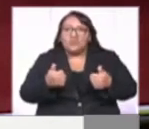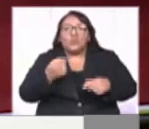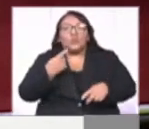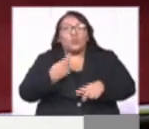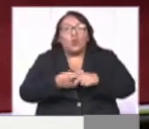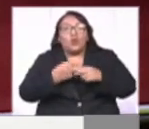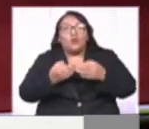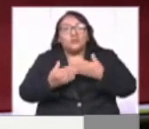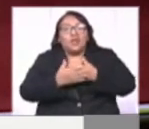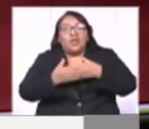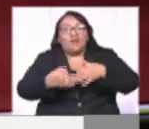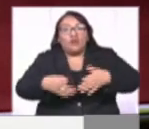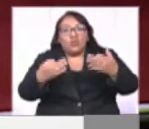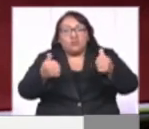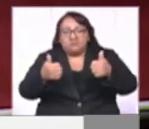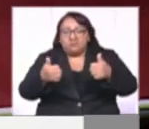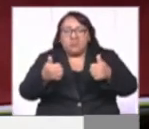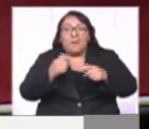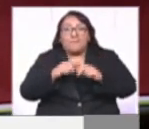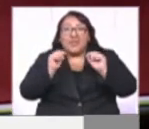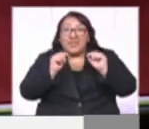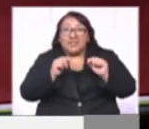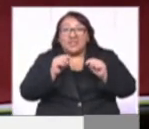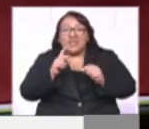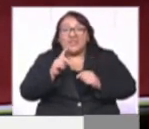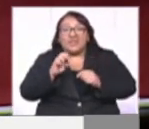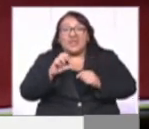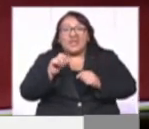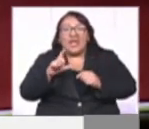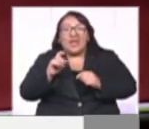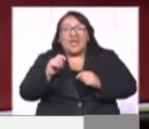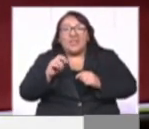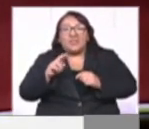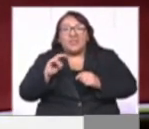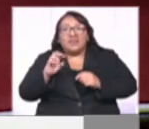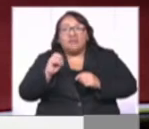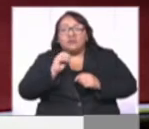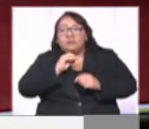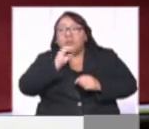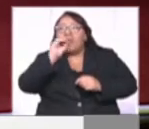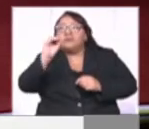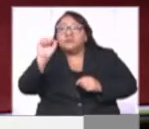más. Pero lo que se... Este declarativo creo que va a servir más que todo como para